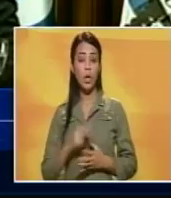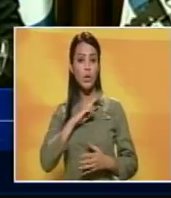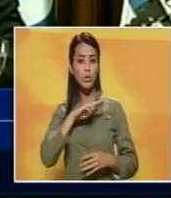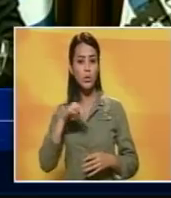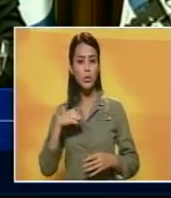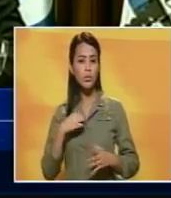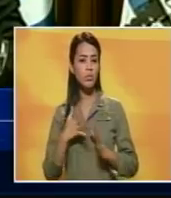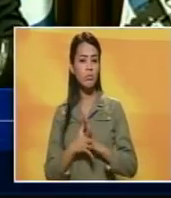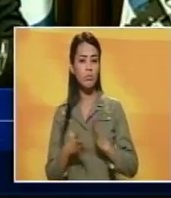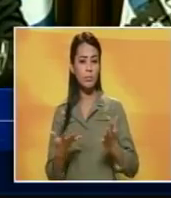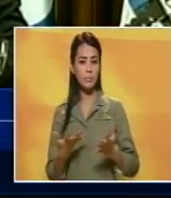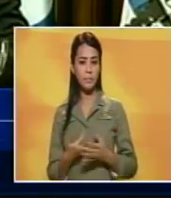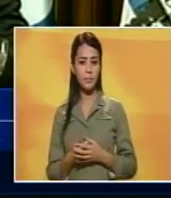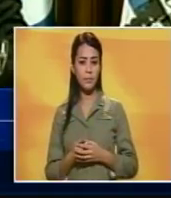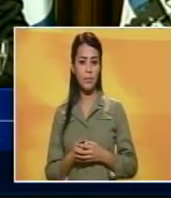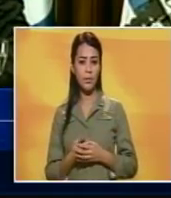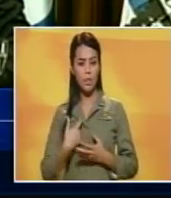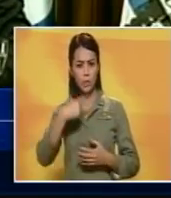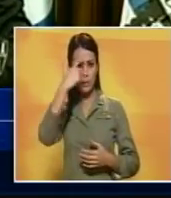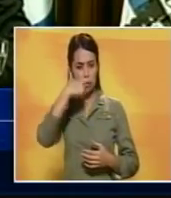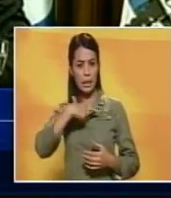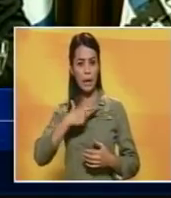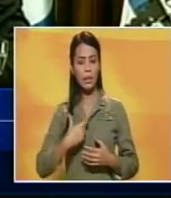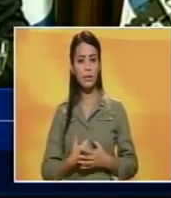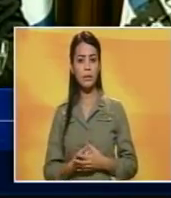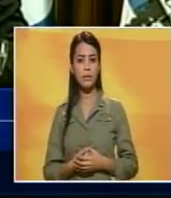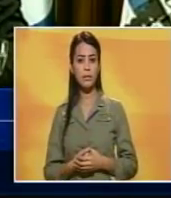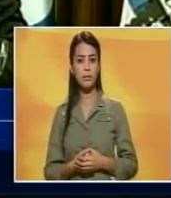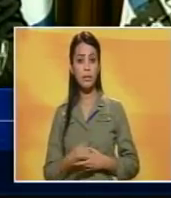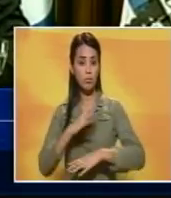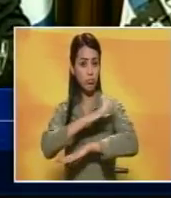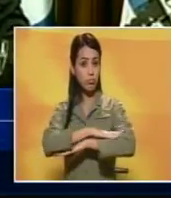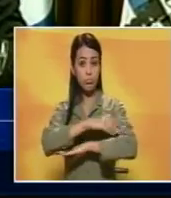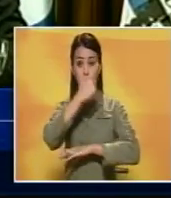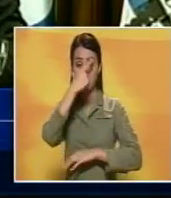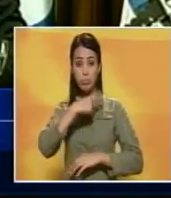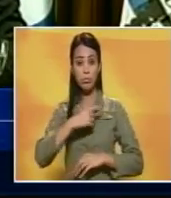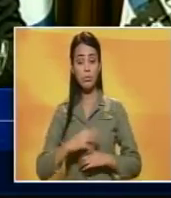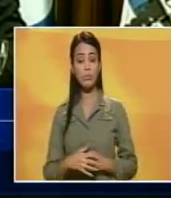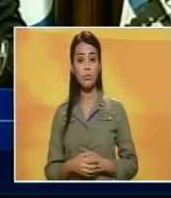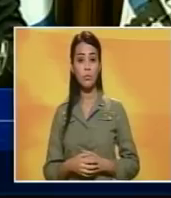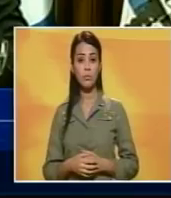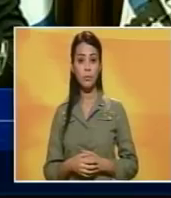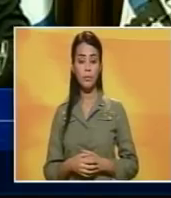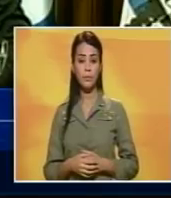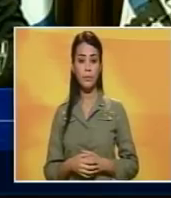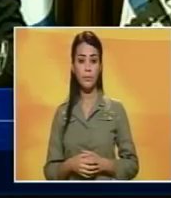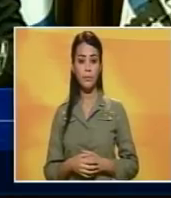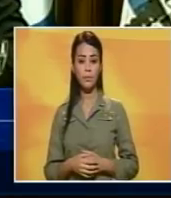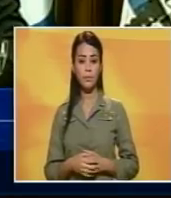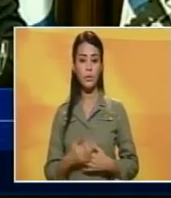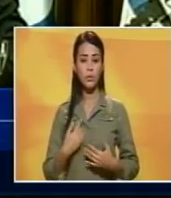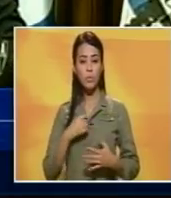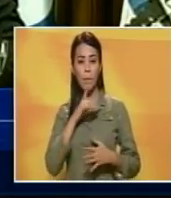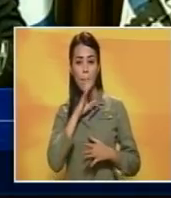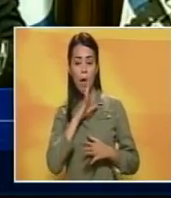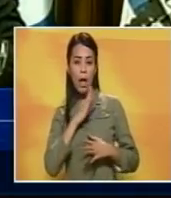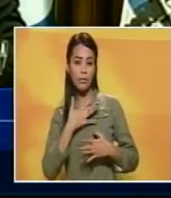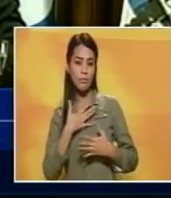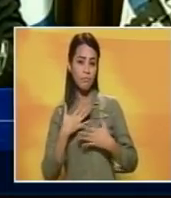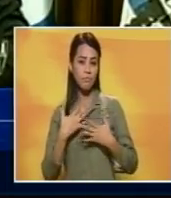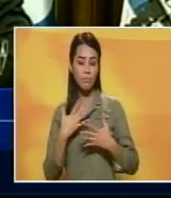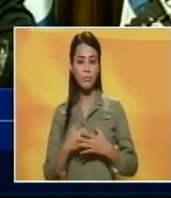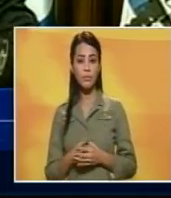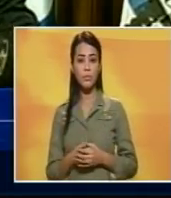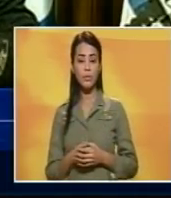de manera digna, muy seria, muchas veces muy discreta. Recuerden ustedes que hacemos